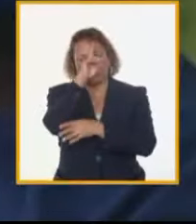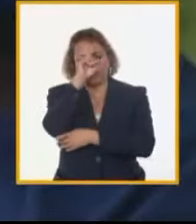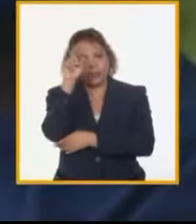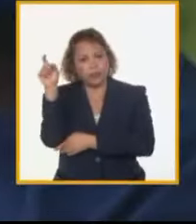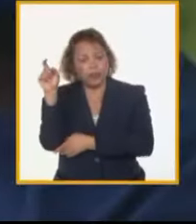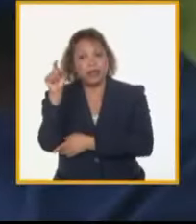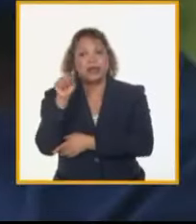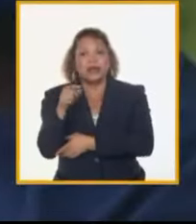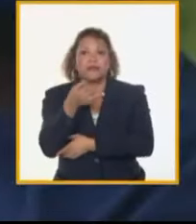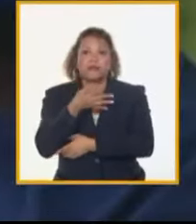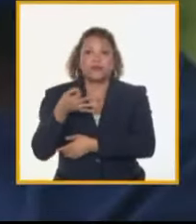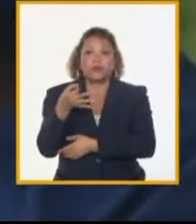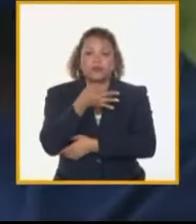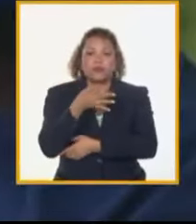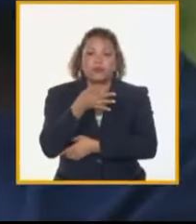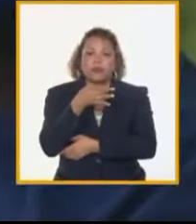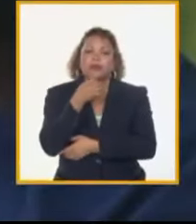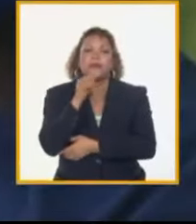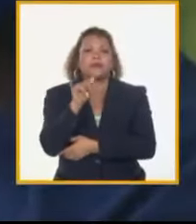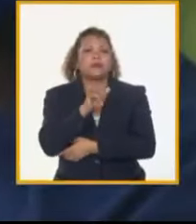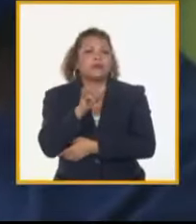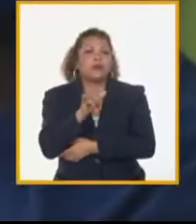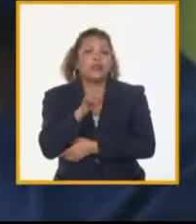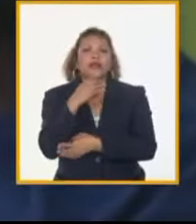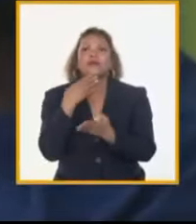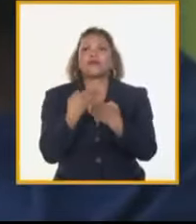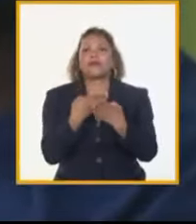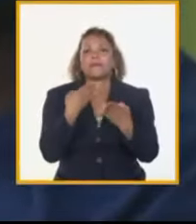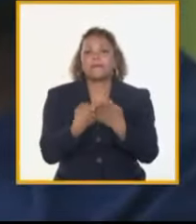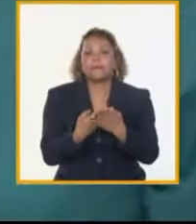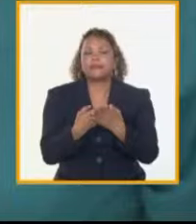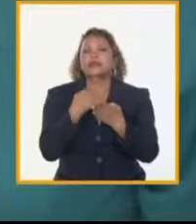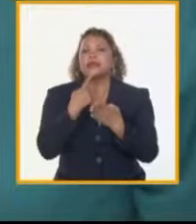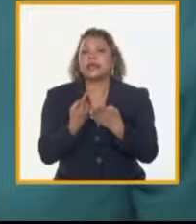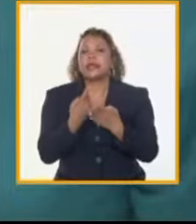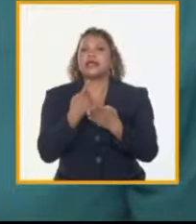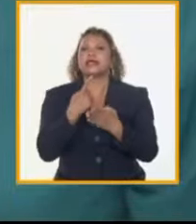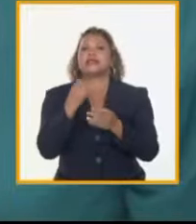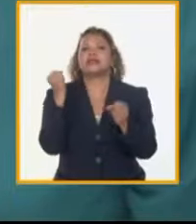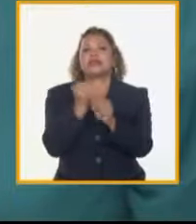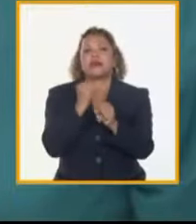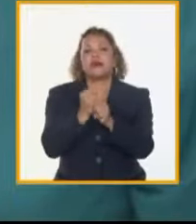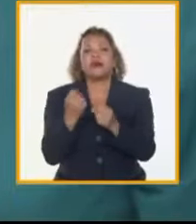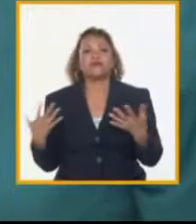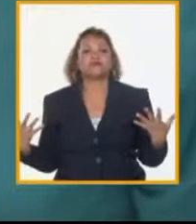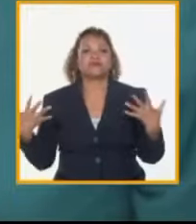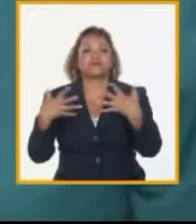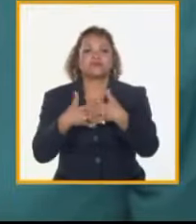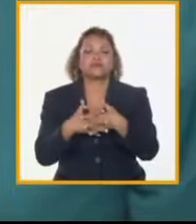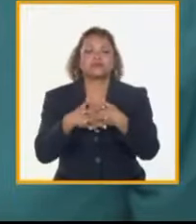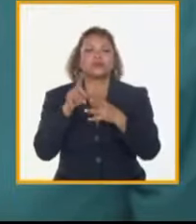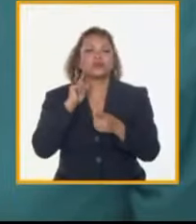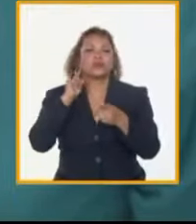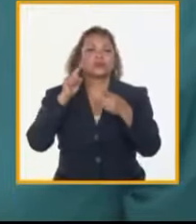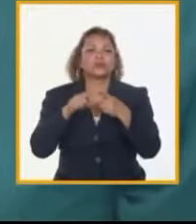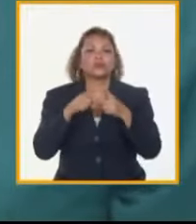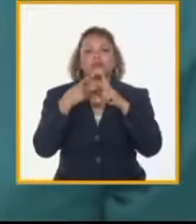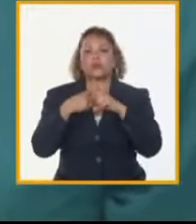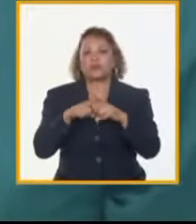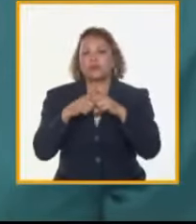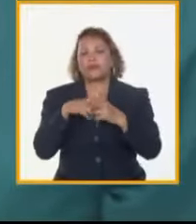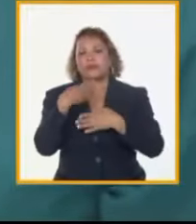sin dudas esta prestación constituye la prueba práctica de la pertinencia del trabajo integrado para dar solución a las dificultades de